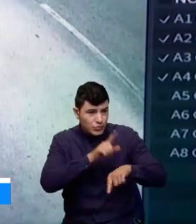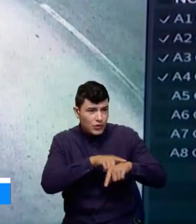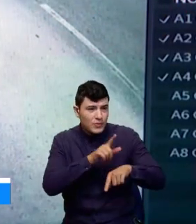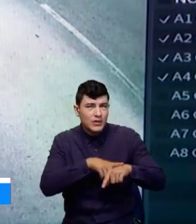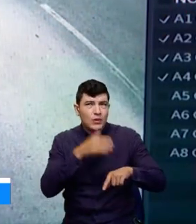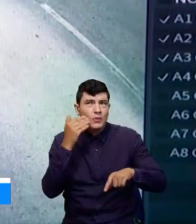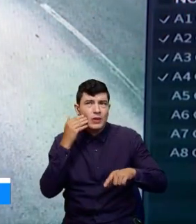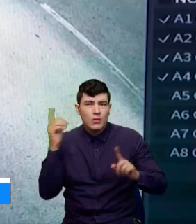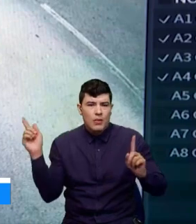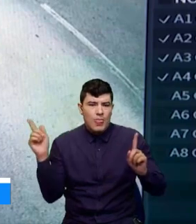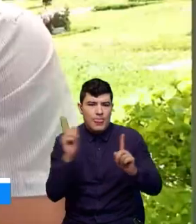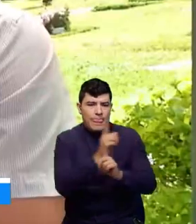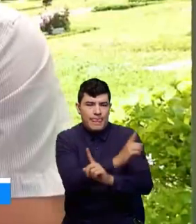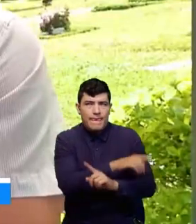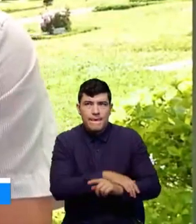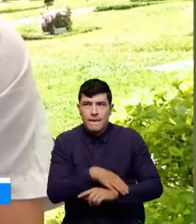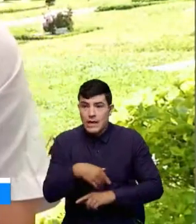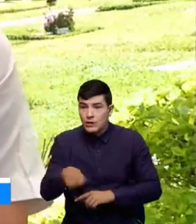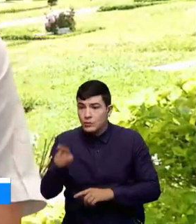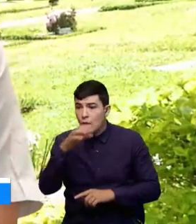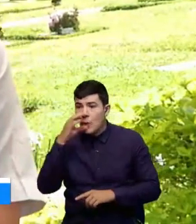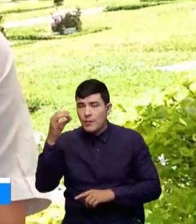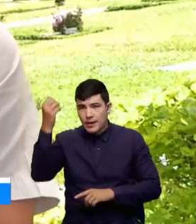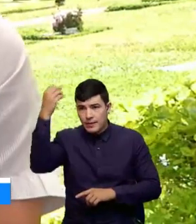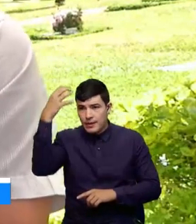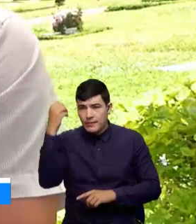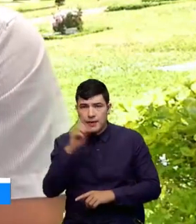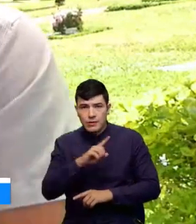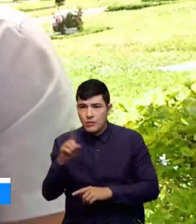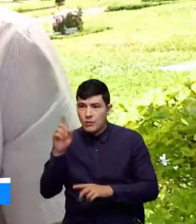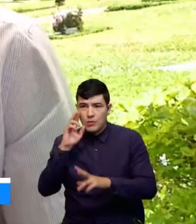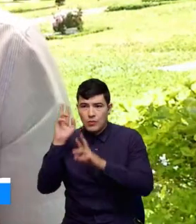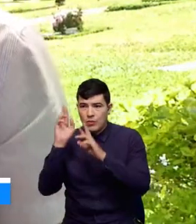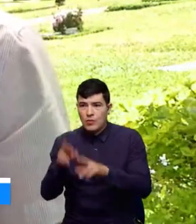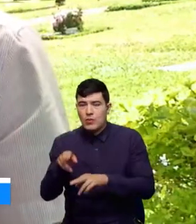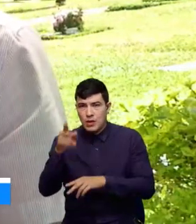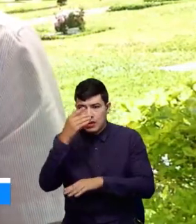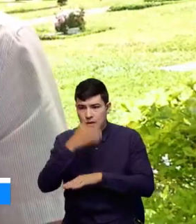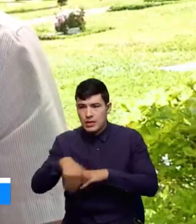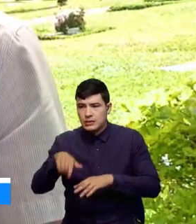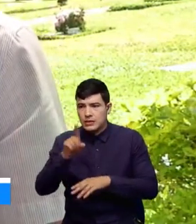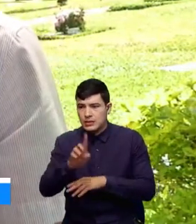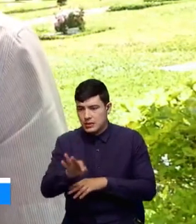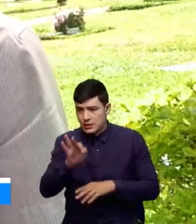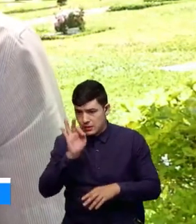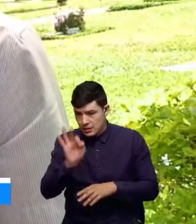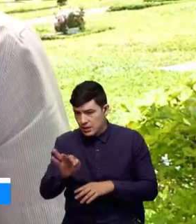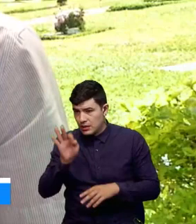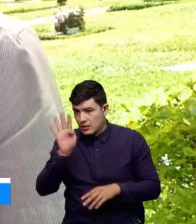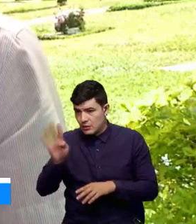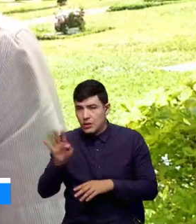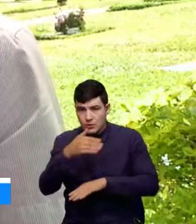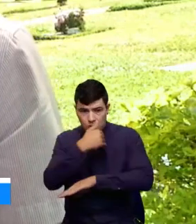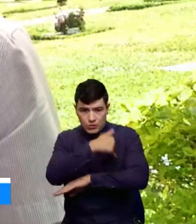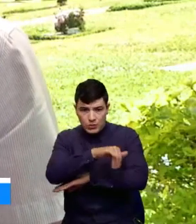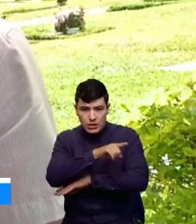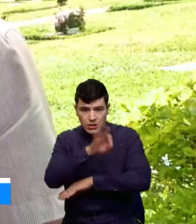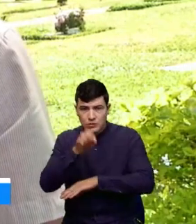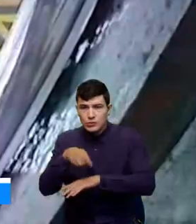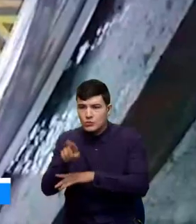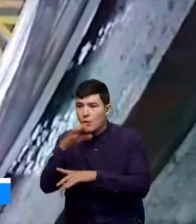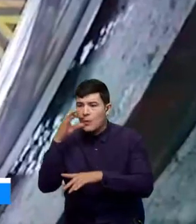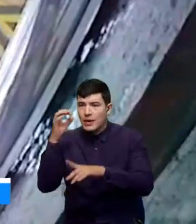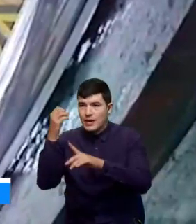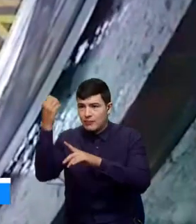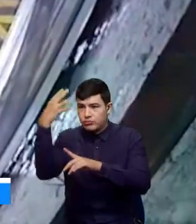atravesaba la calle lo omite el semáforo en rojo de la calle 34 con 18 el pasa ese semáforo en